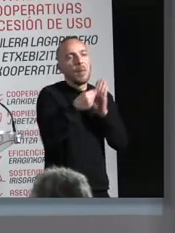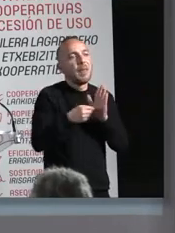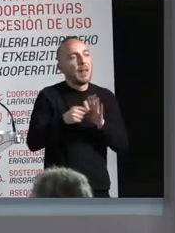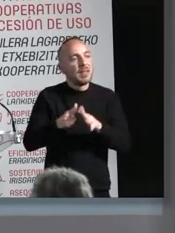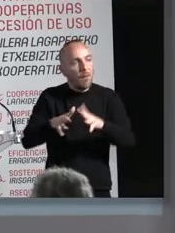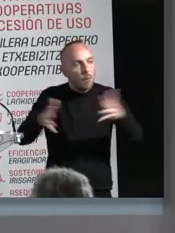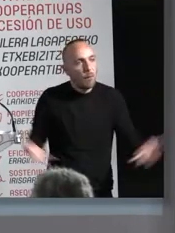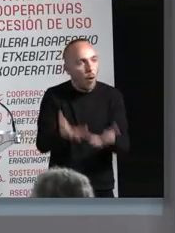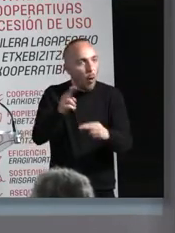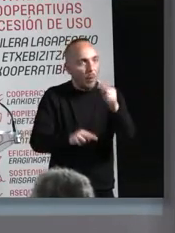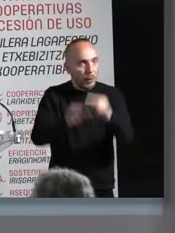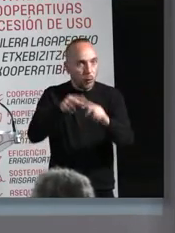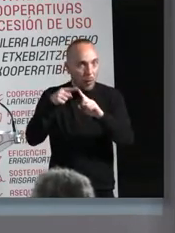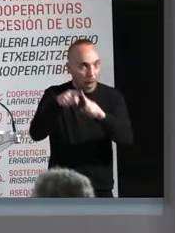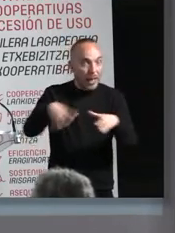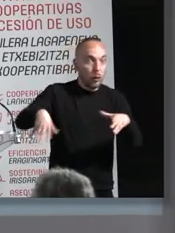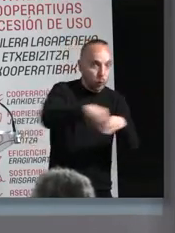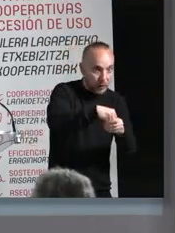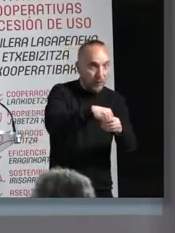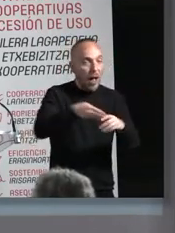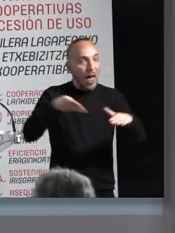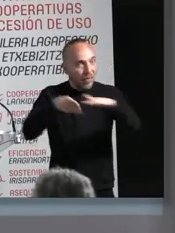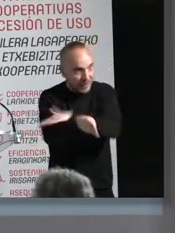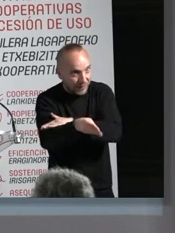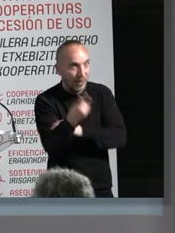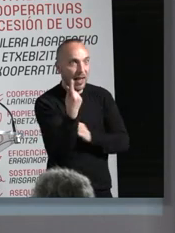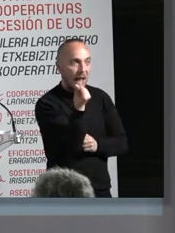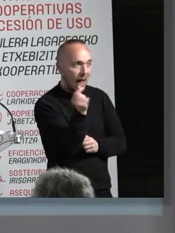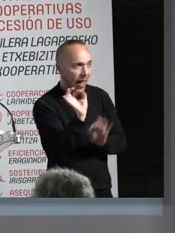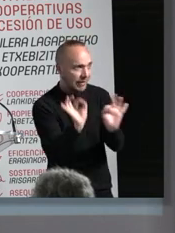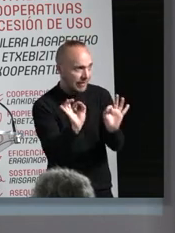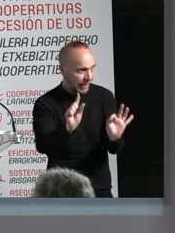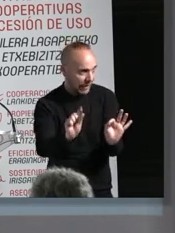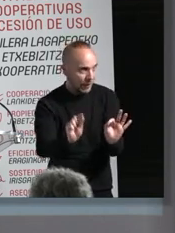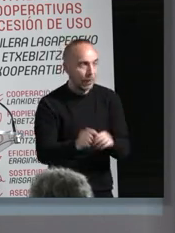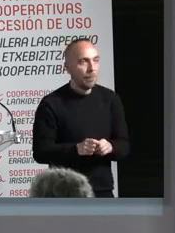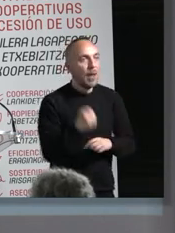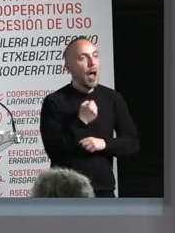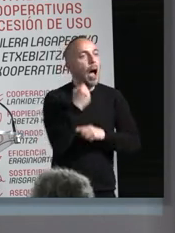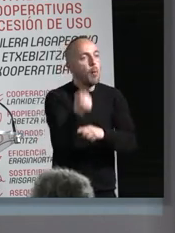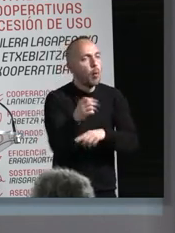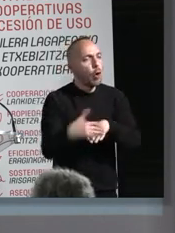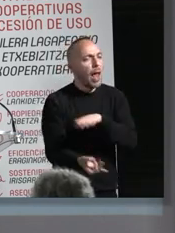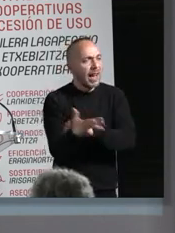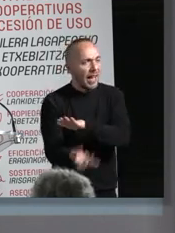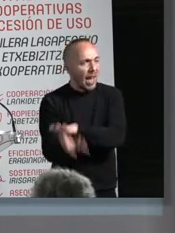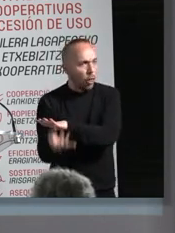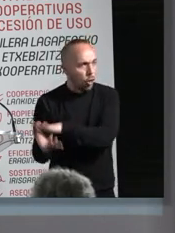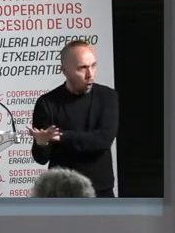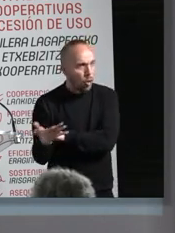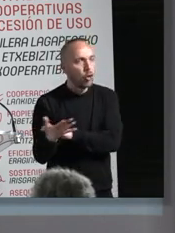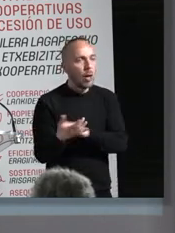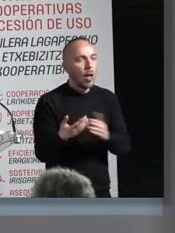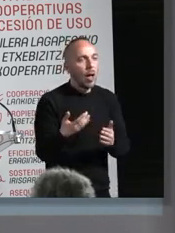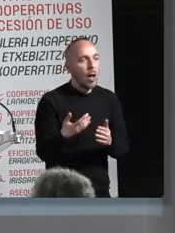sea inclusiva, accesible y asequible en diferentes temas. El apoyo a la financiación con convenios de garantías, con ICO, lo que hemos estado